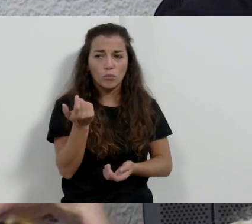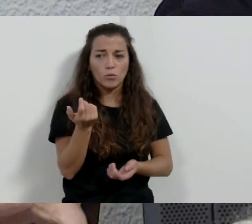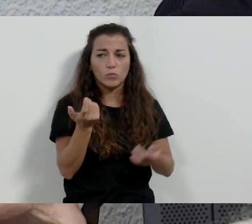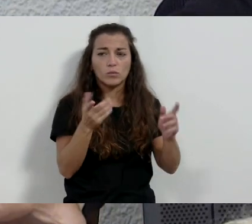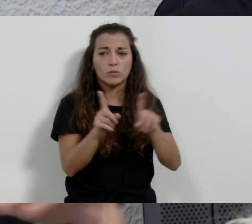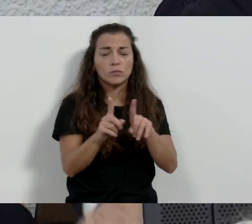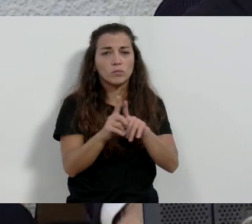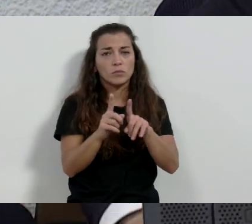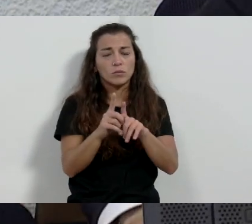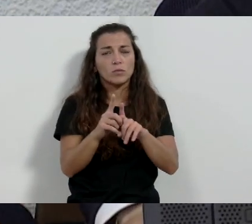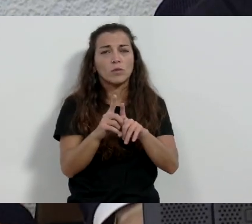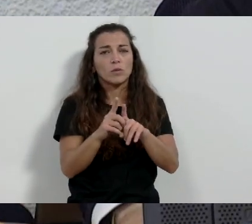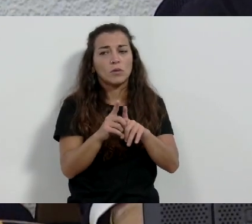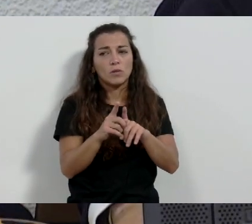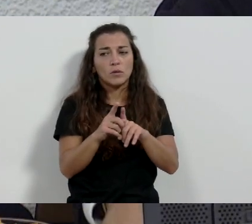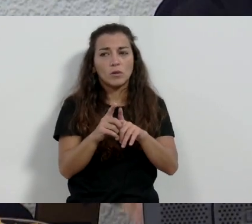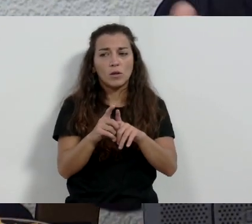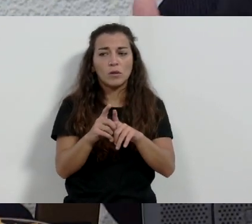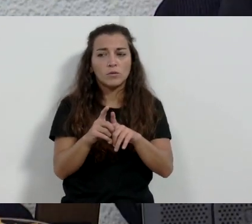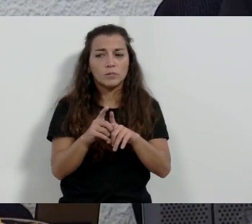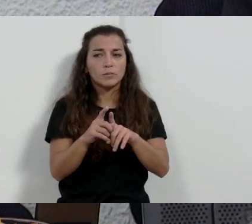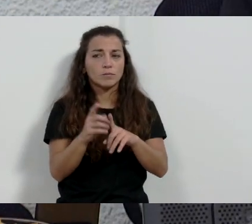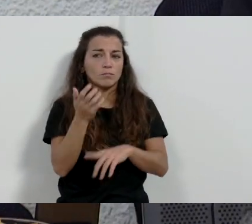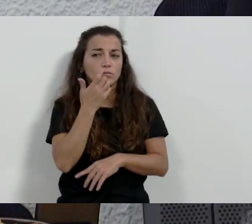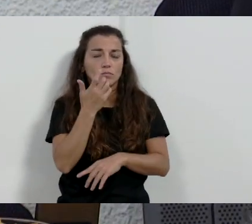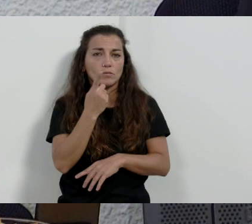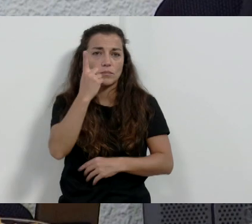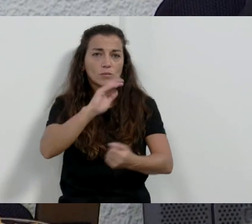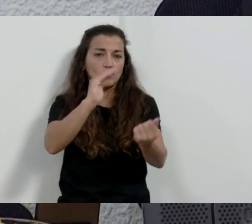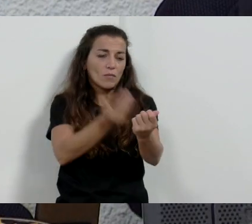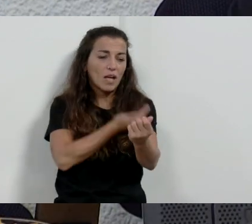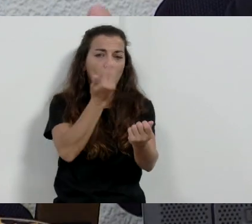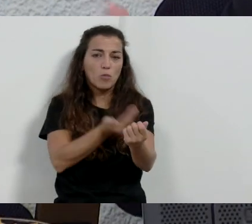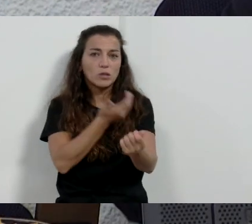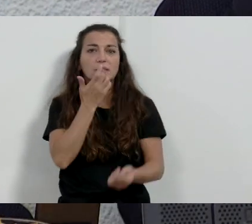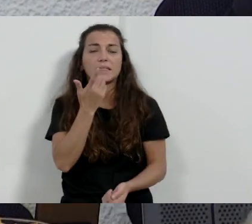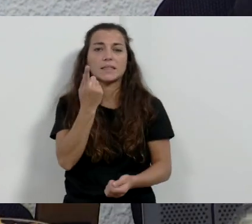un alimento, como por ejemplo pueda ser un jamón, pues se pone a disposición